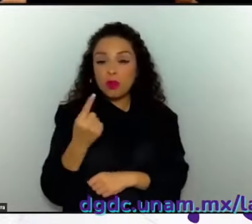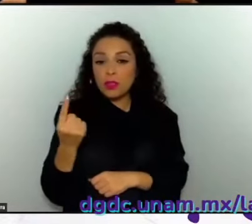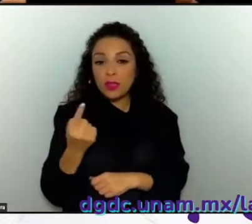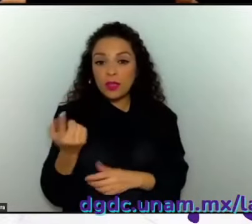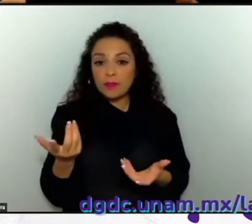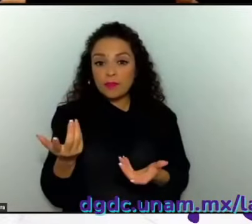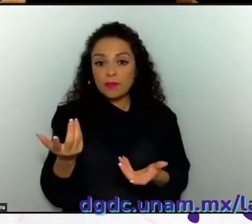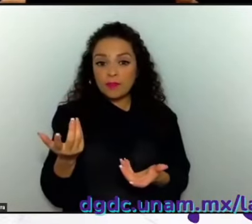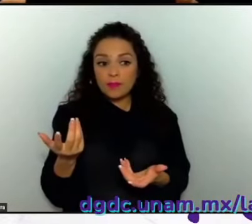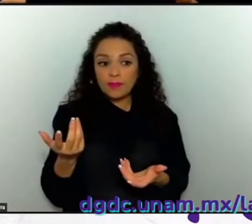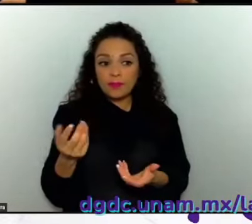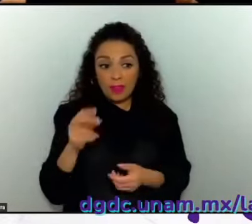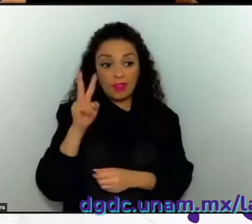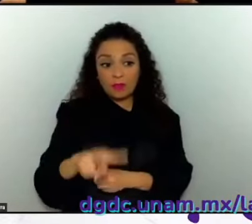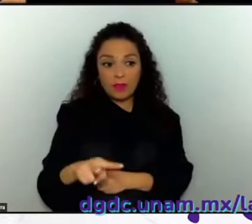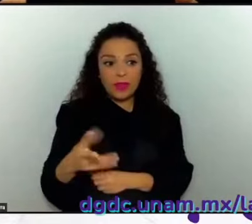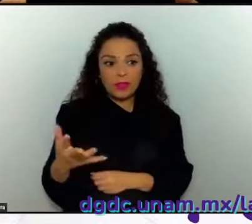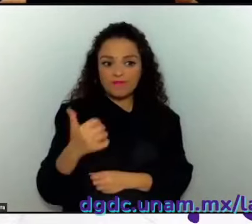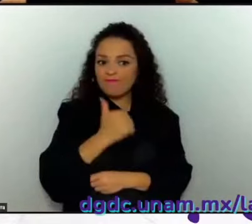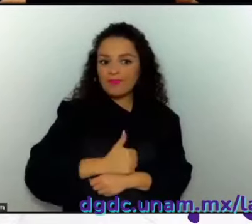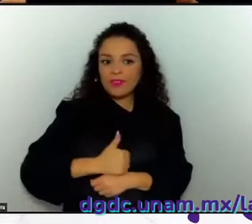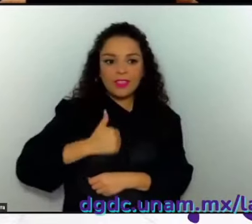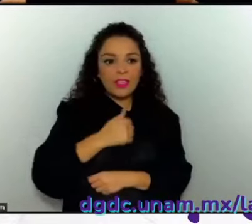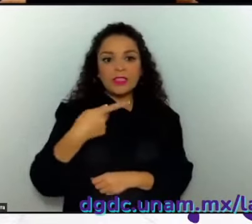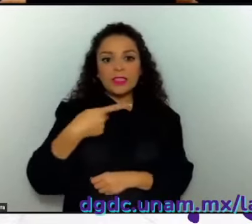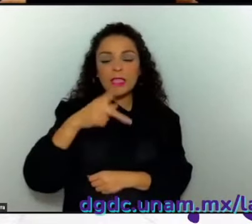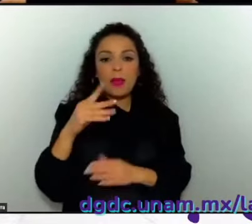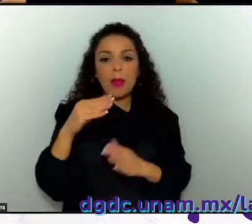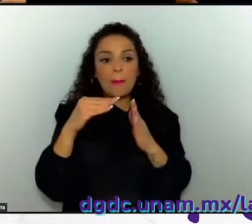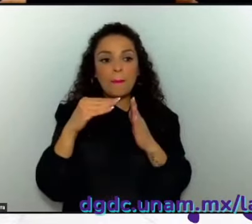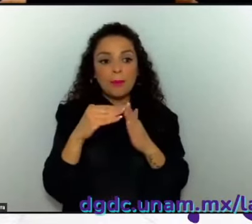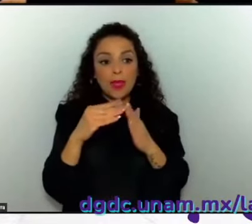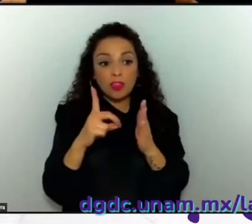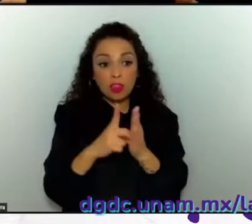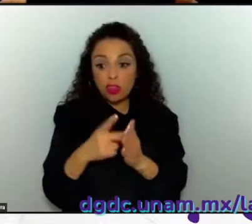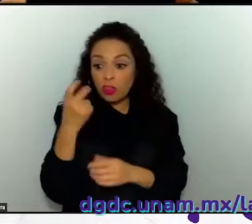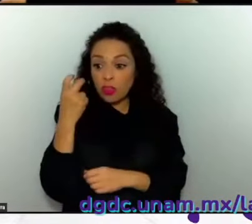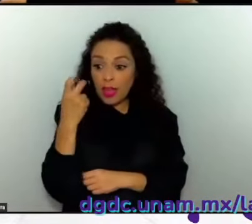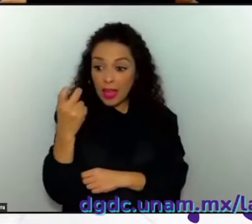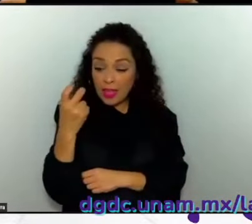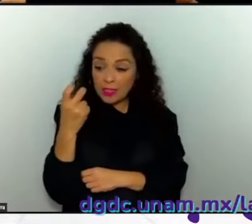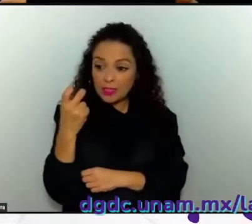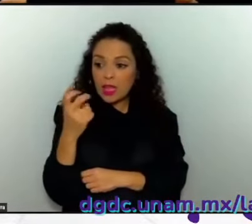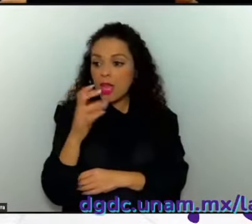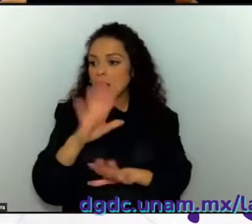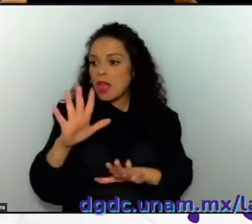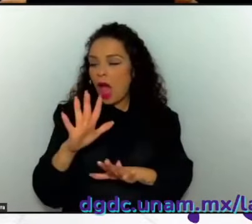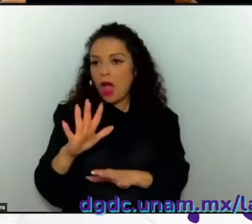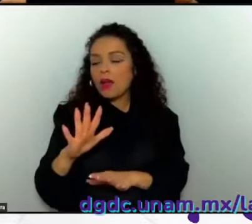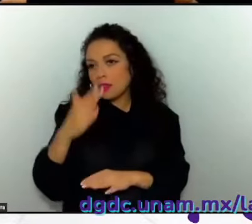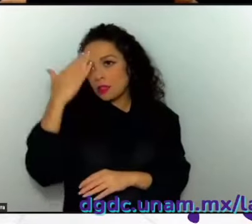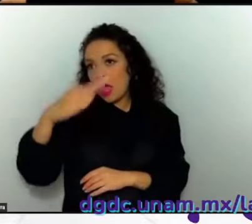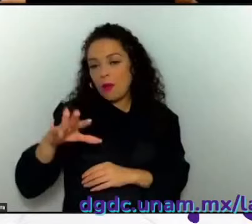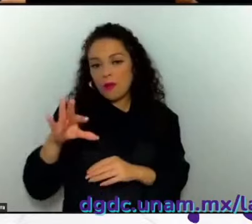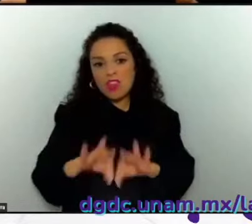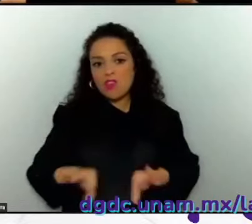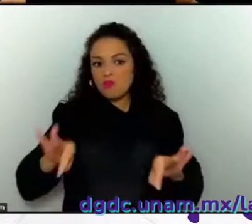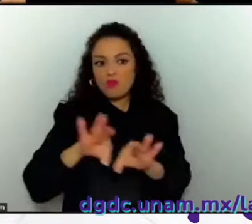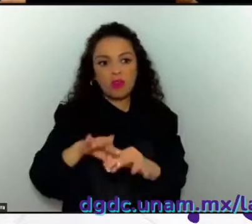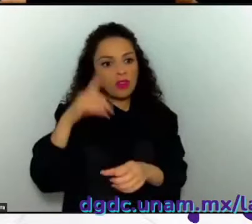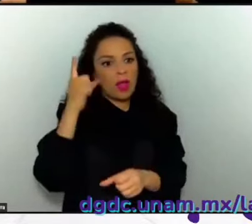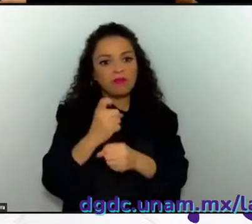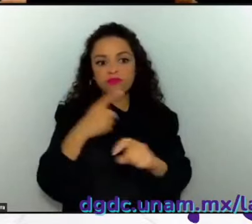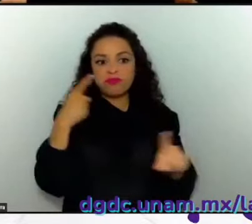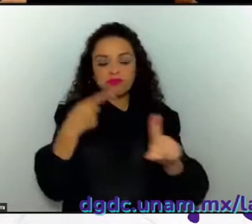por desgracia, un mecanismo para colocar a la ciencia en primera plana y también para ver la verdadera naturaleza de la ciencia. Yo creo